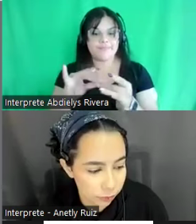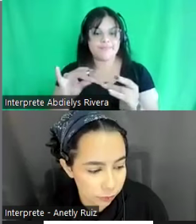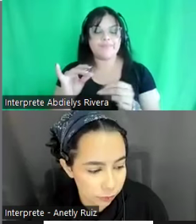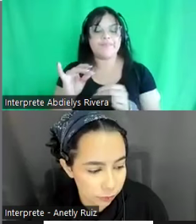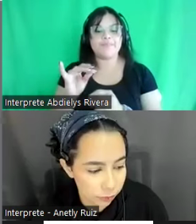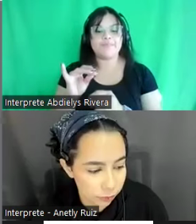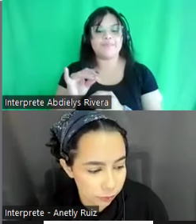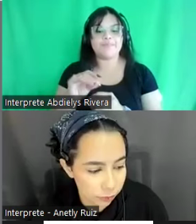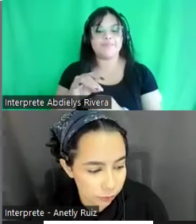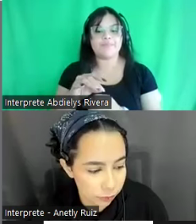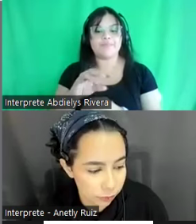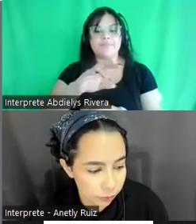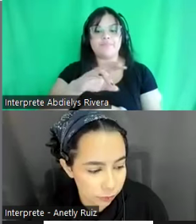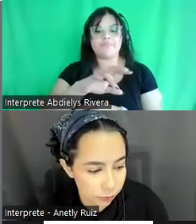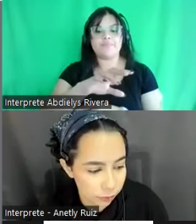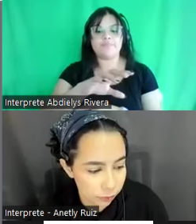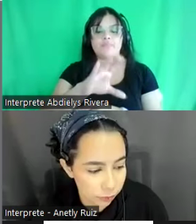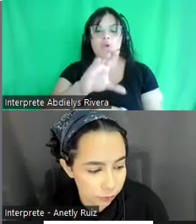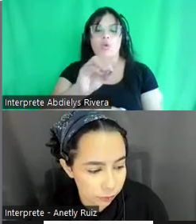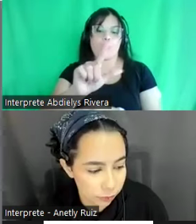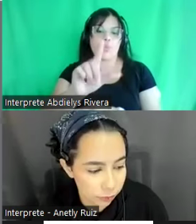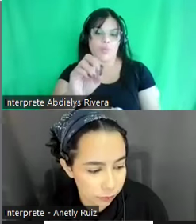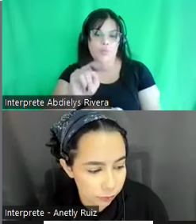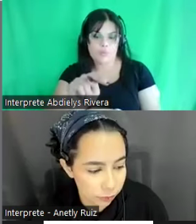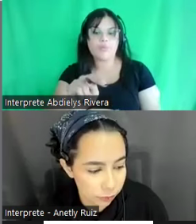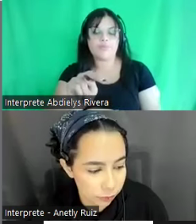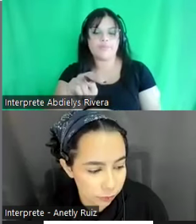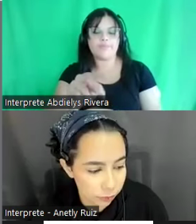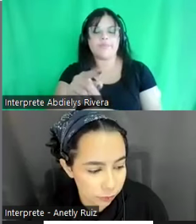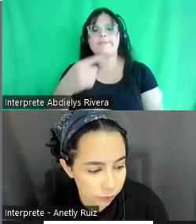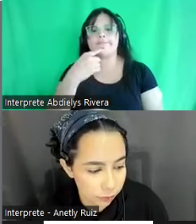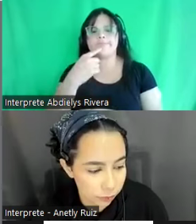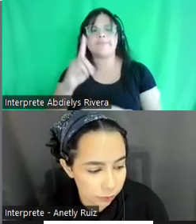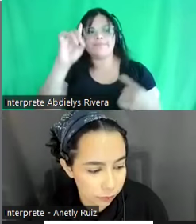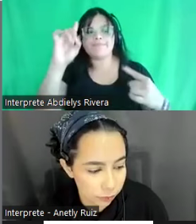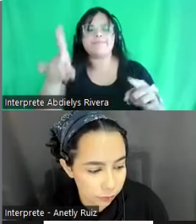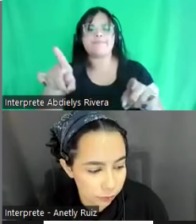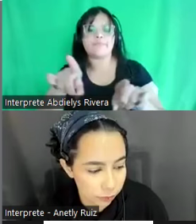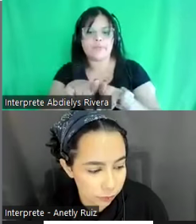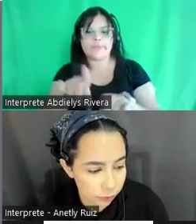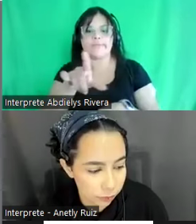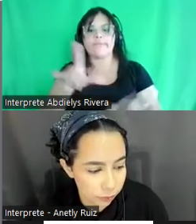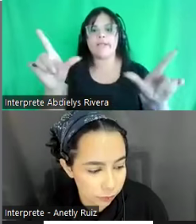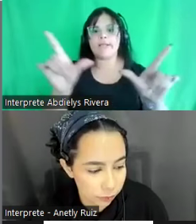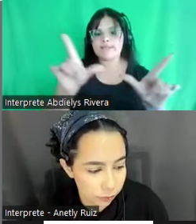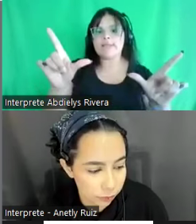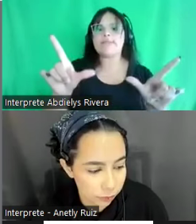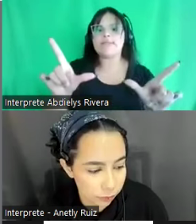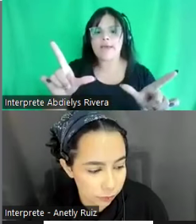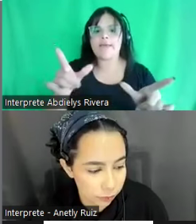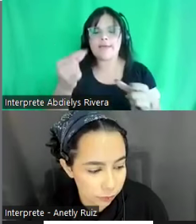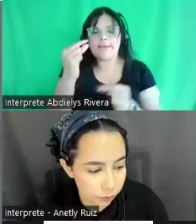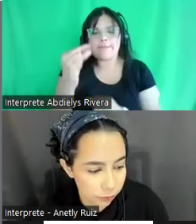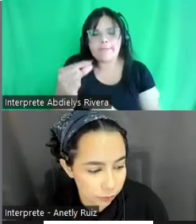La doctora expone: coincido con la licenciada de trabajar con iniciativas pequeñas para lograr muchas